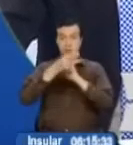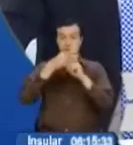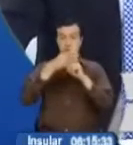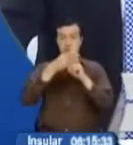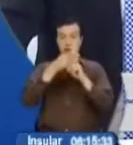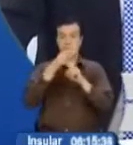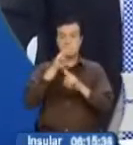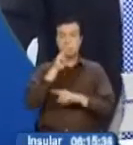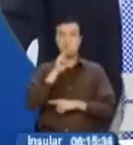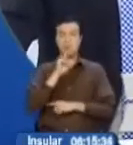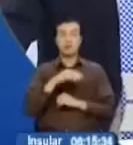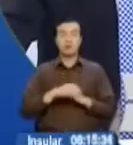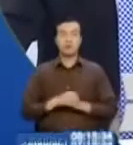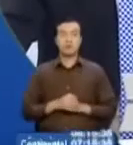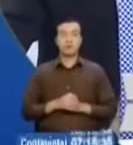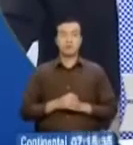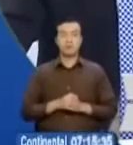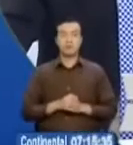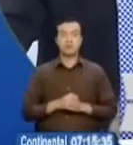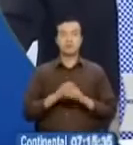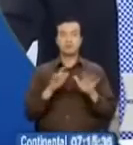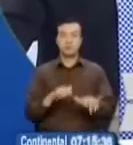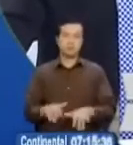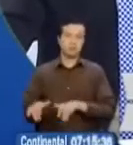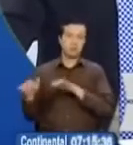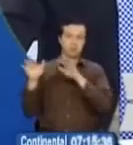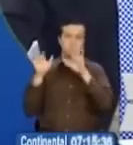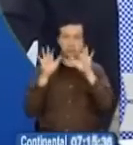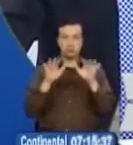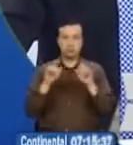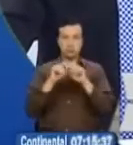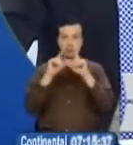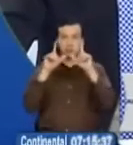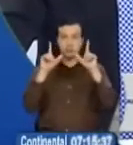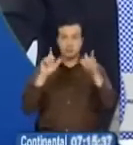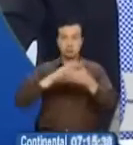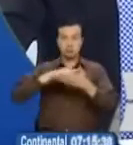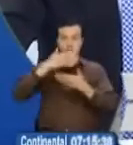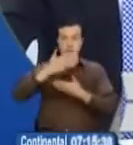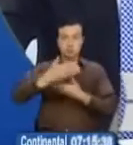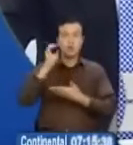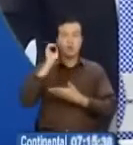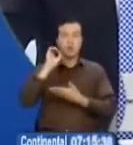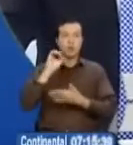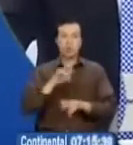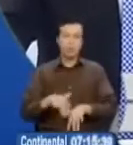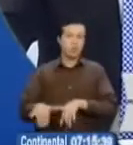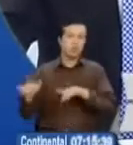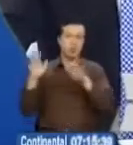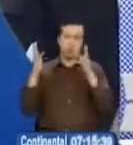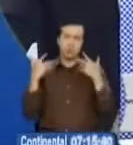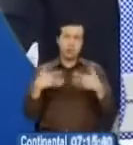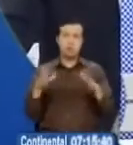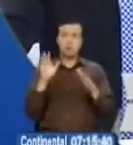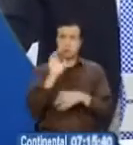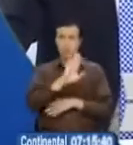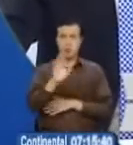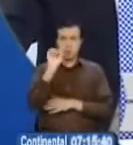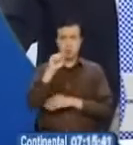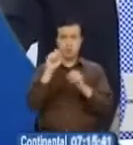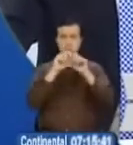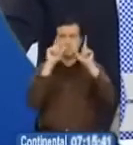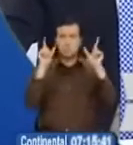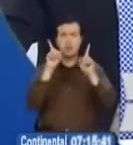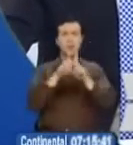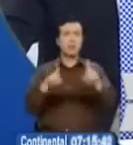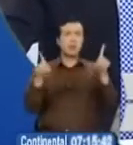en el lab o en una computadora portátil o en una PC, digamos, está disponible. Ahí están